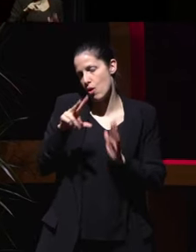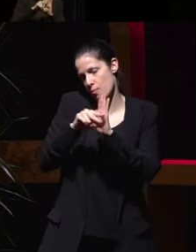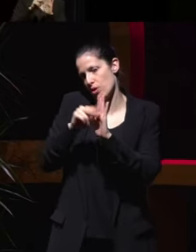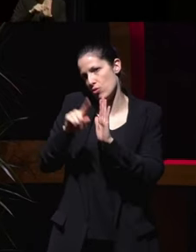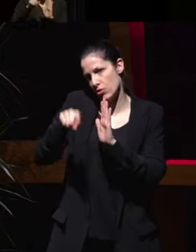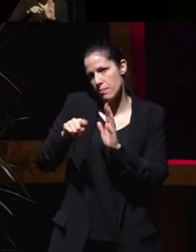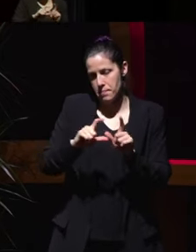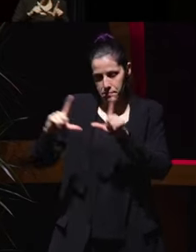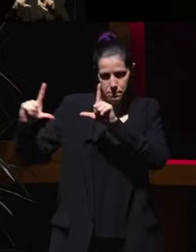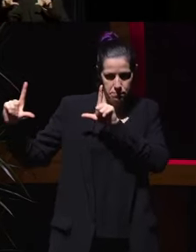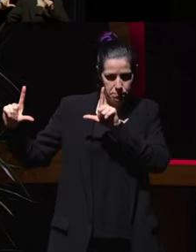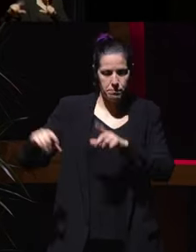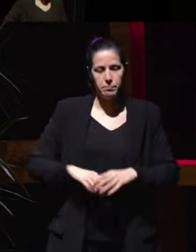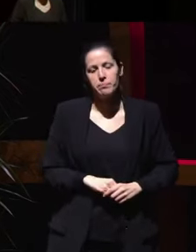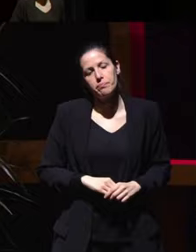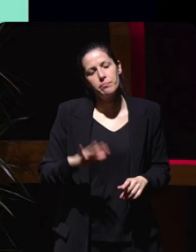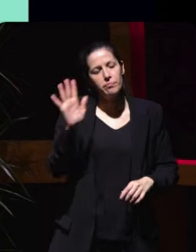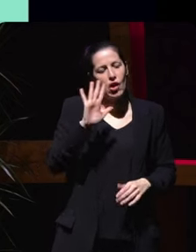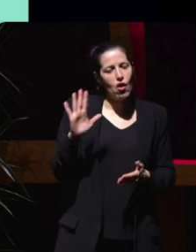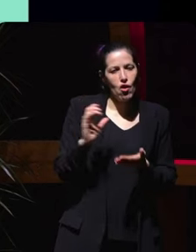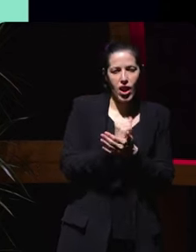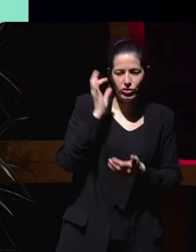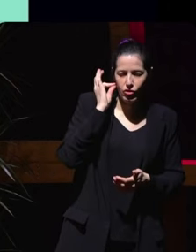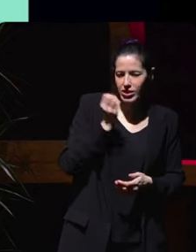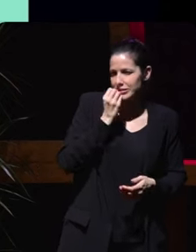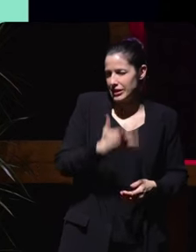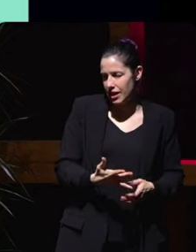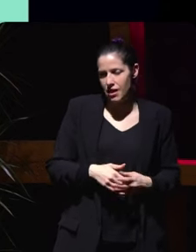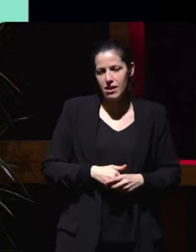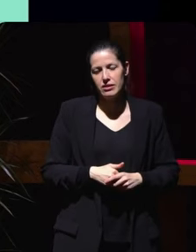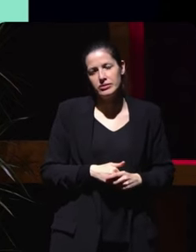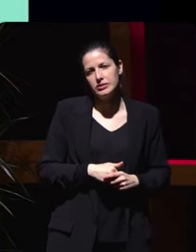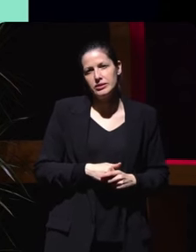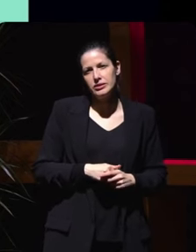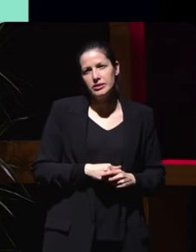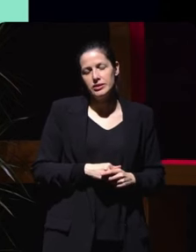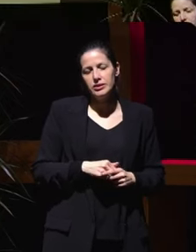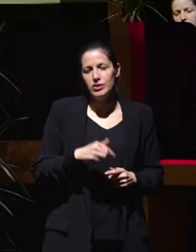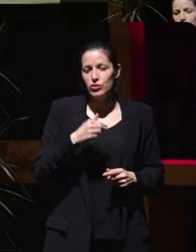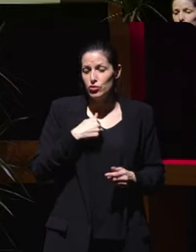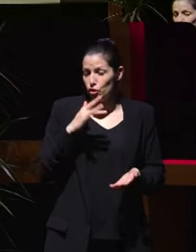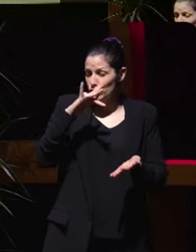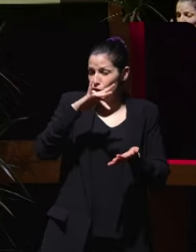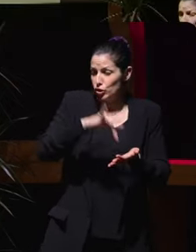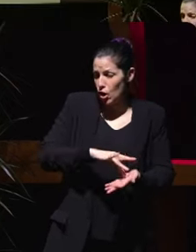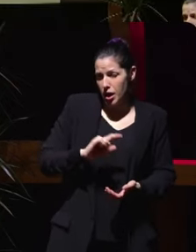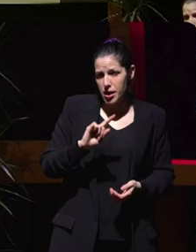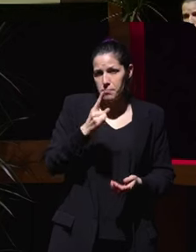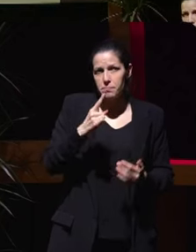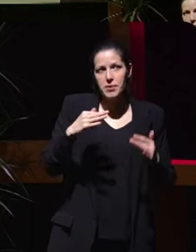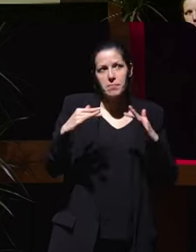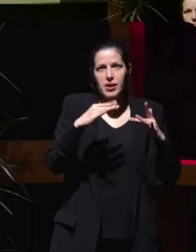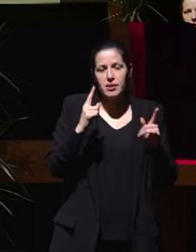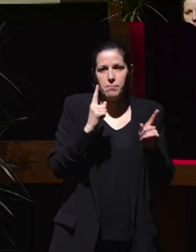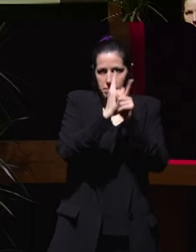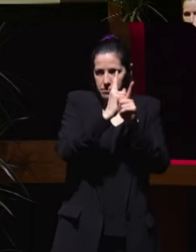connosco. Hola a todas, ¿qué tal? ¿Cómo estáis? Bueno, para mí el poder narrar ese primer partido, una mujer